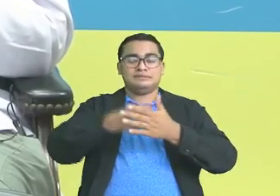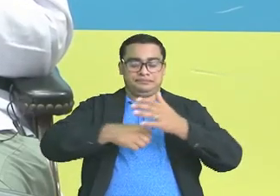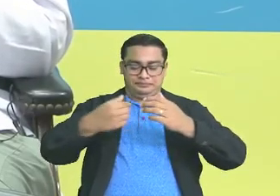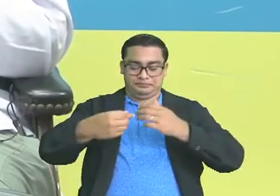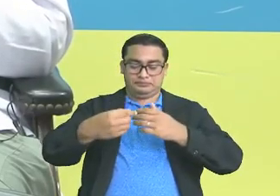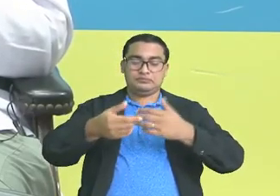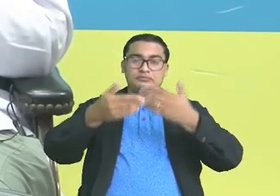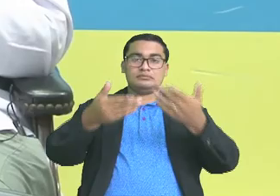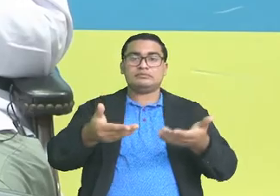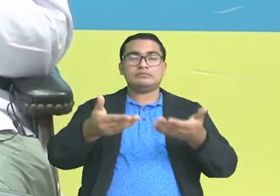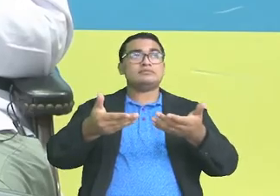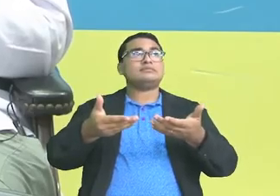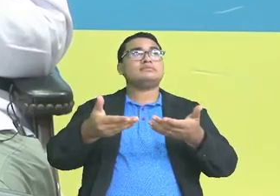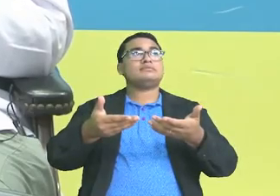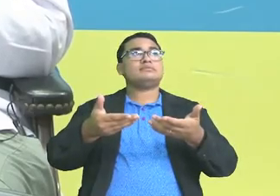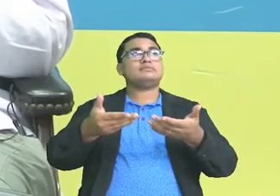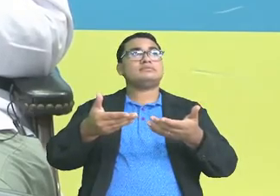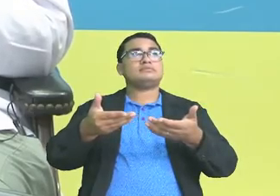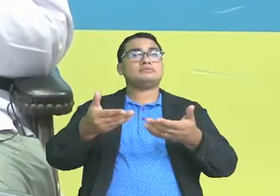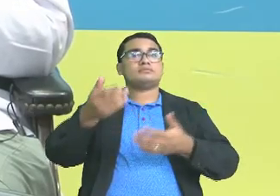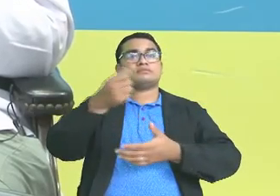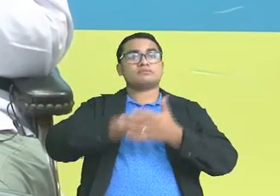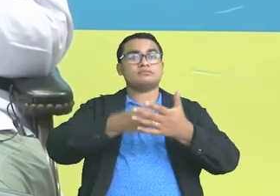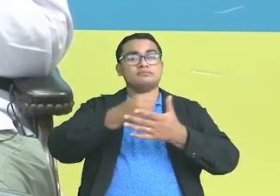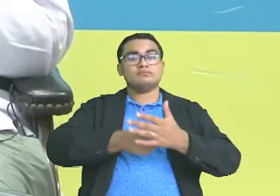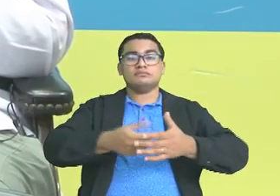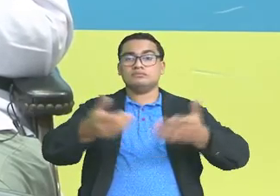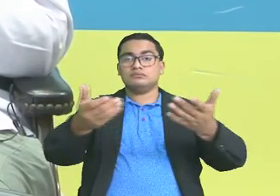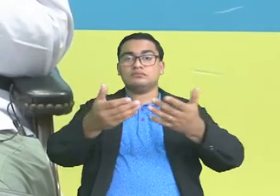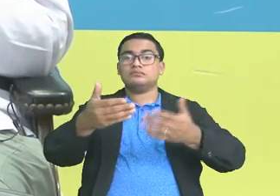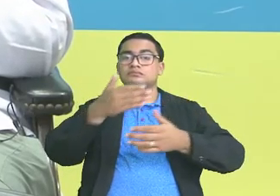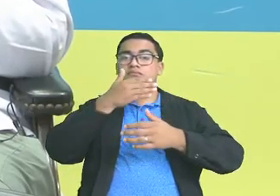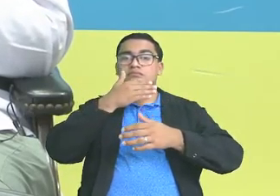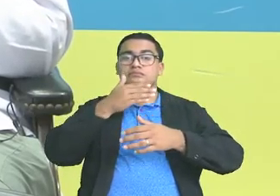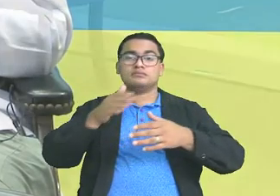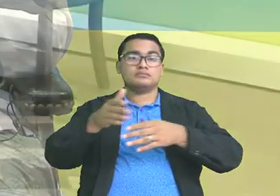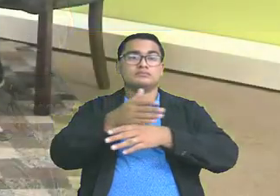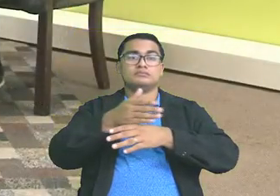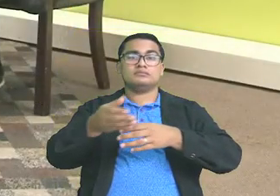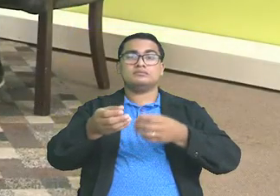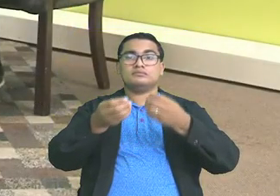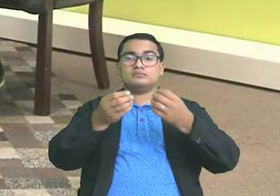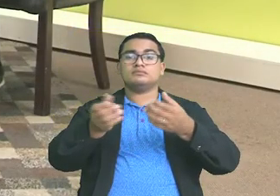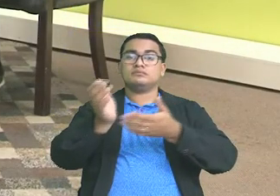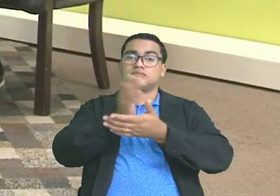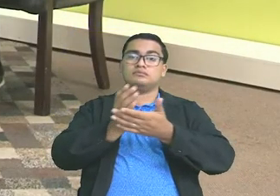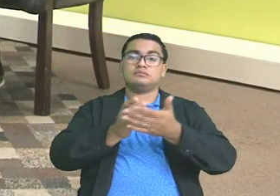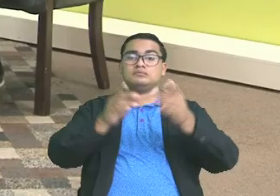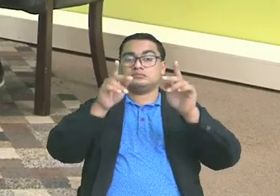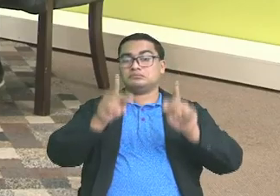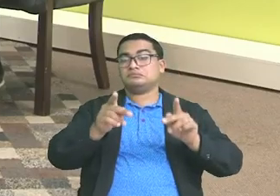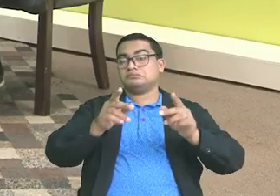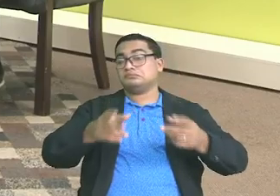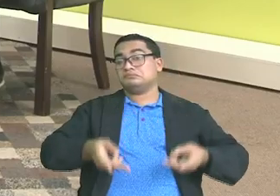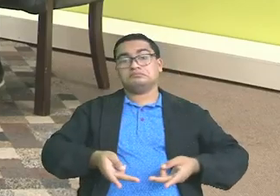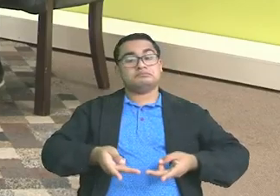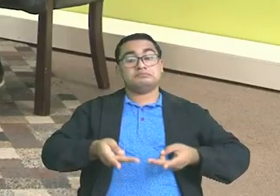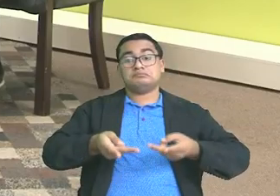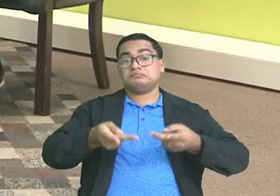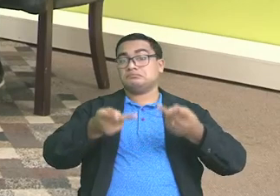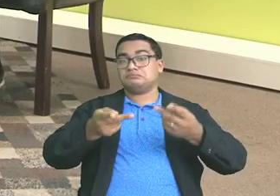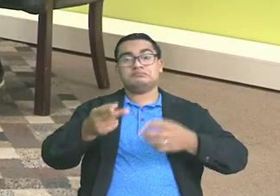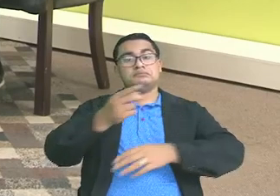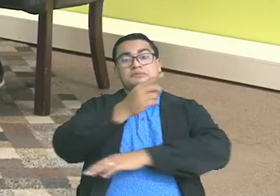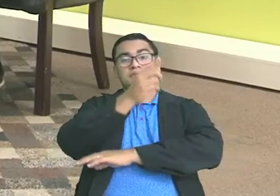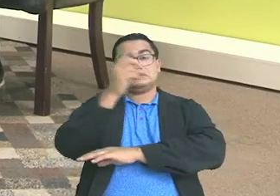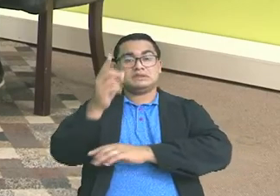donde empezás a batallar con esas complicaciones, ¿verdad? Okay. Algunos pacientes logran sobrevivir los primeros días, el